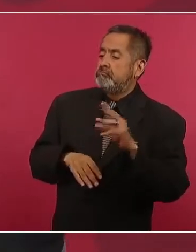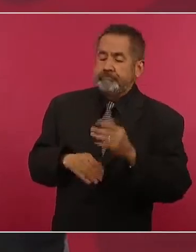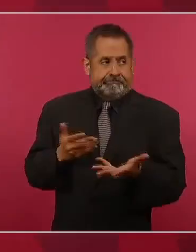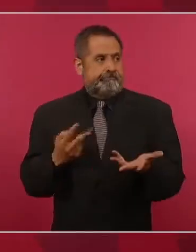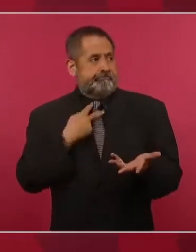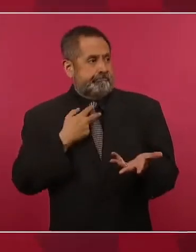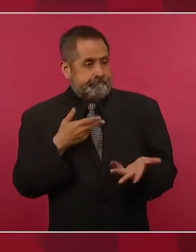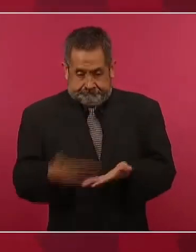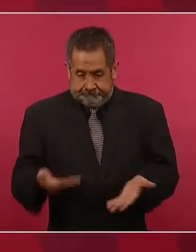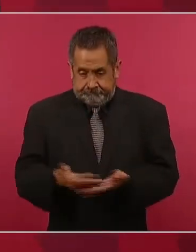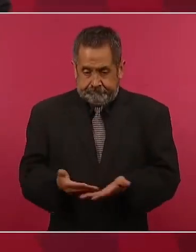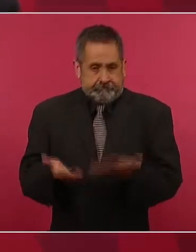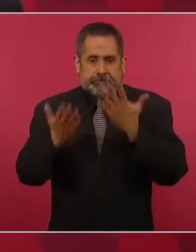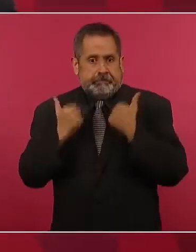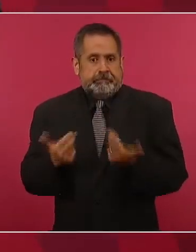corrupta